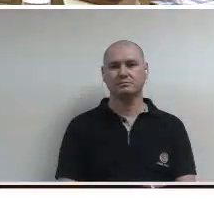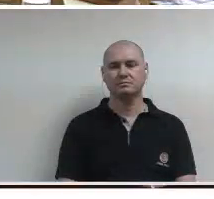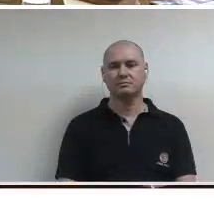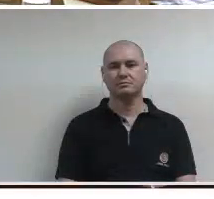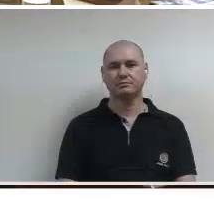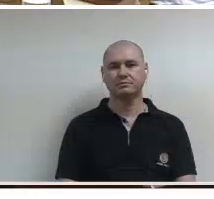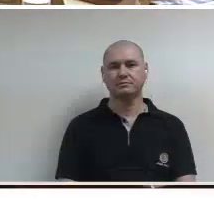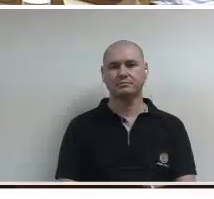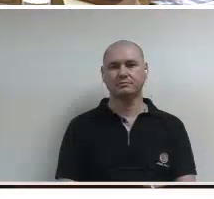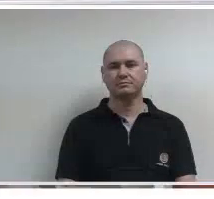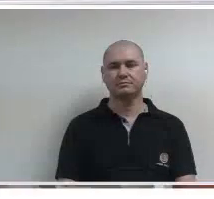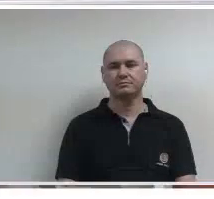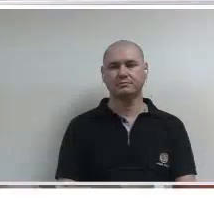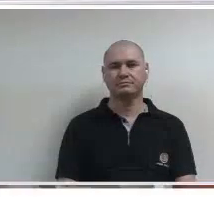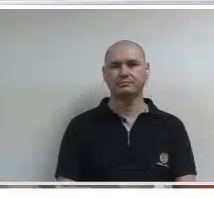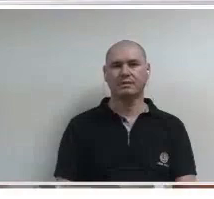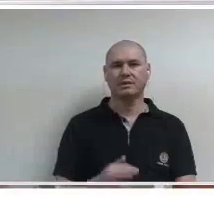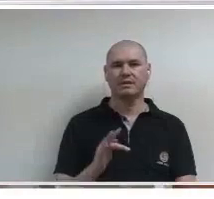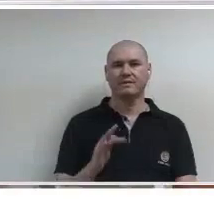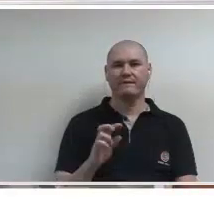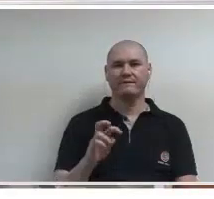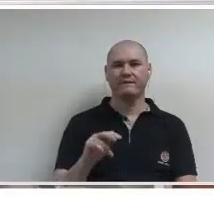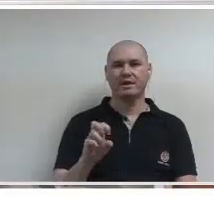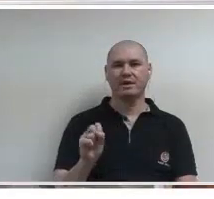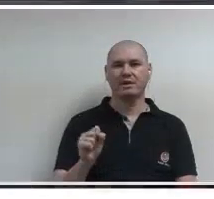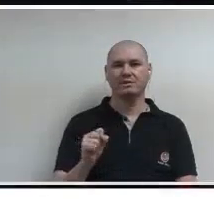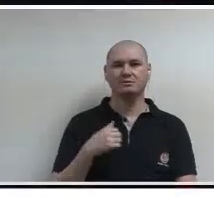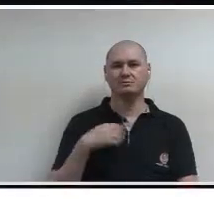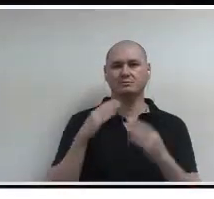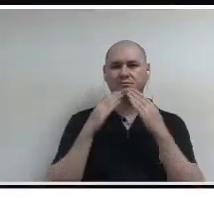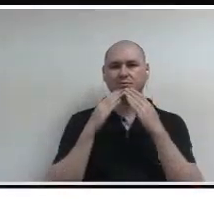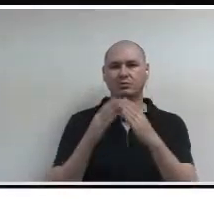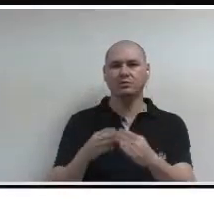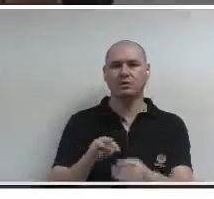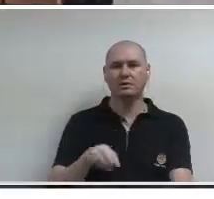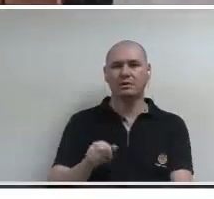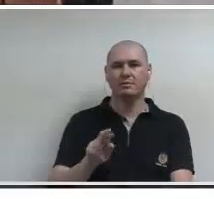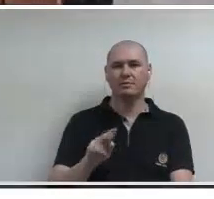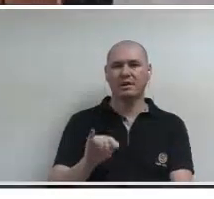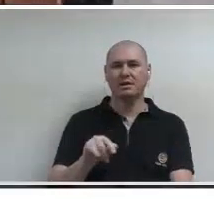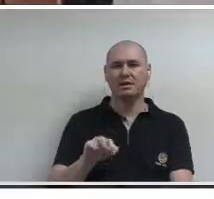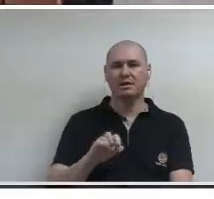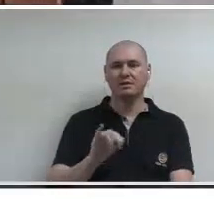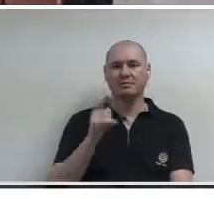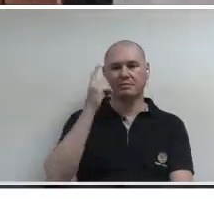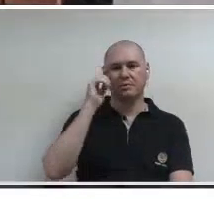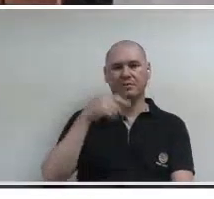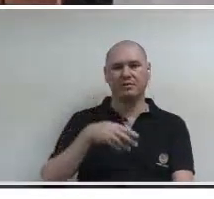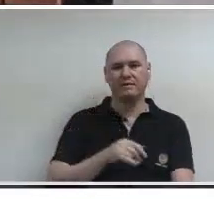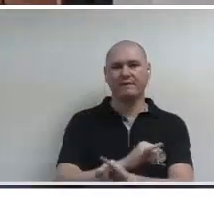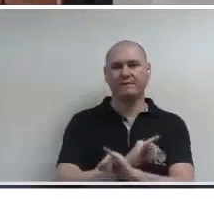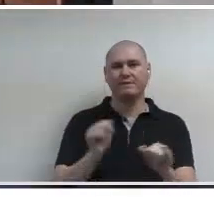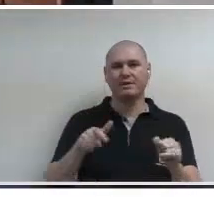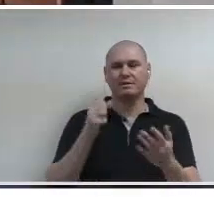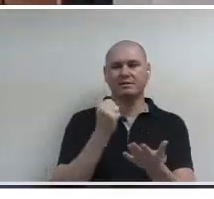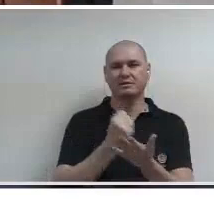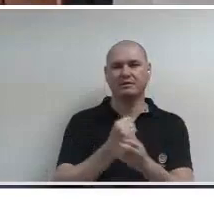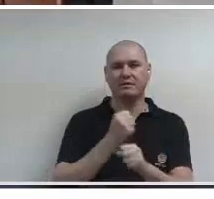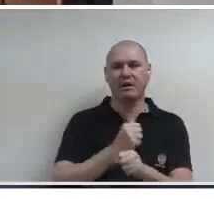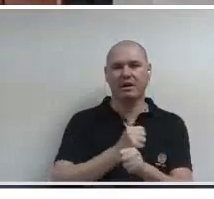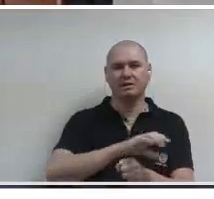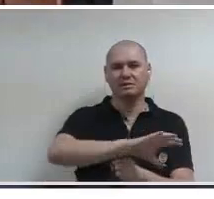Ministro Frente, de Pamaré. Para competir por Andú, ministro Martínez Simón Peguana.